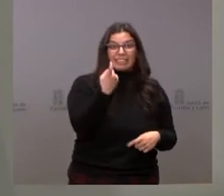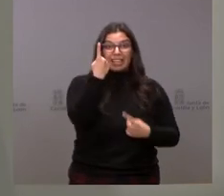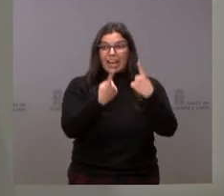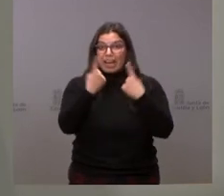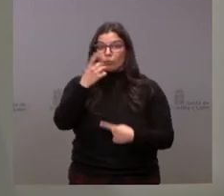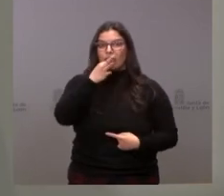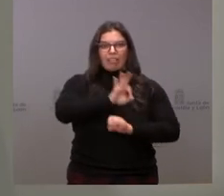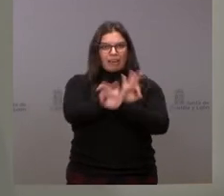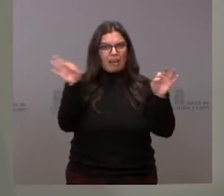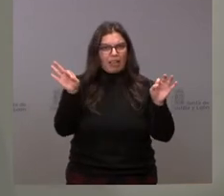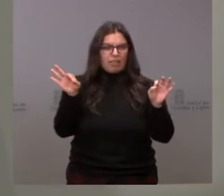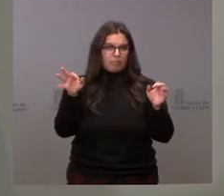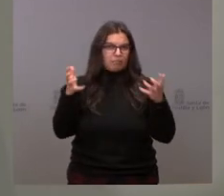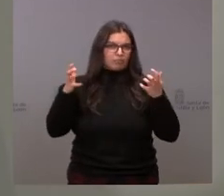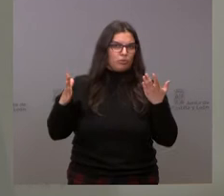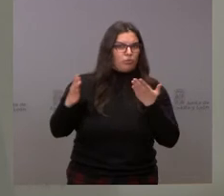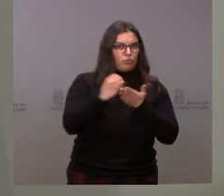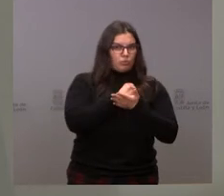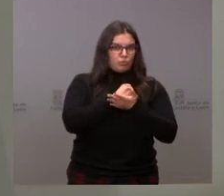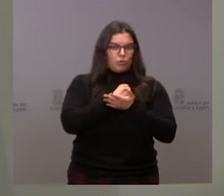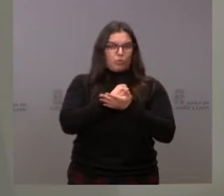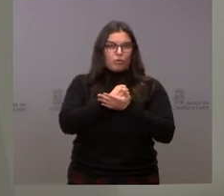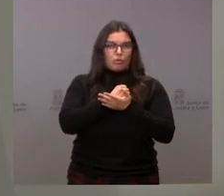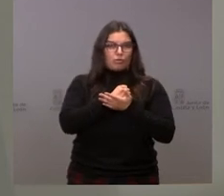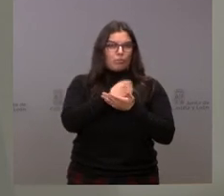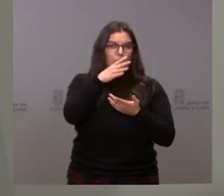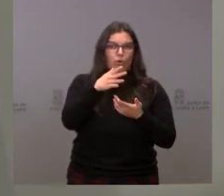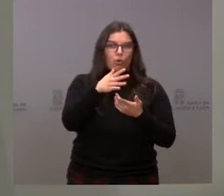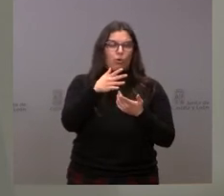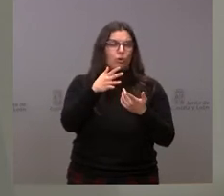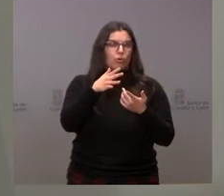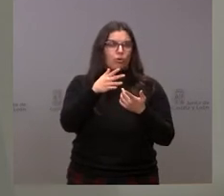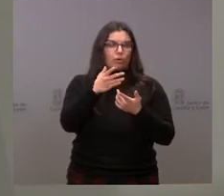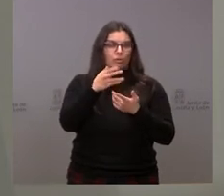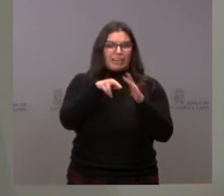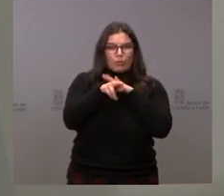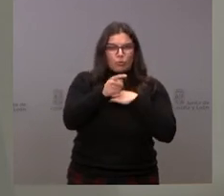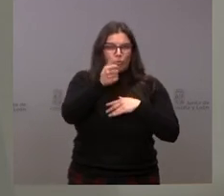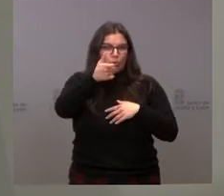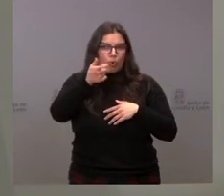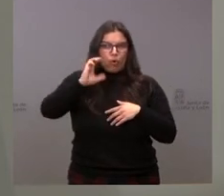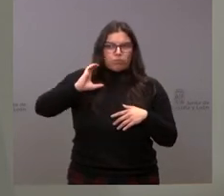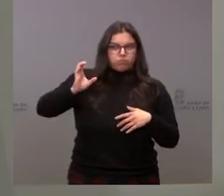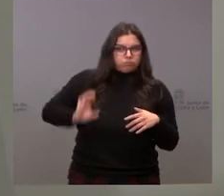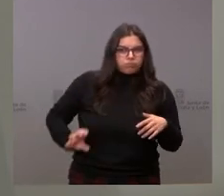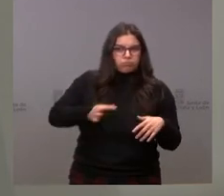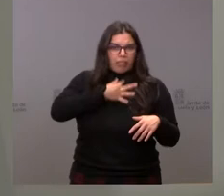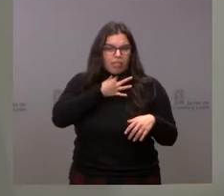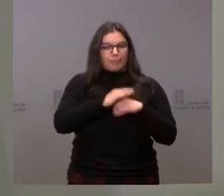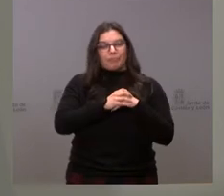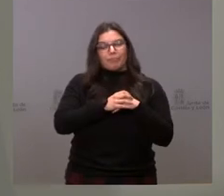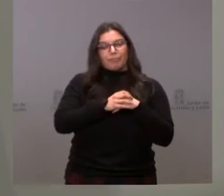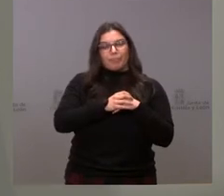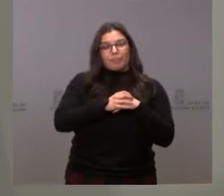que renunciar a estos medios por su escasez de recursos se mejoran los umbrales